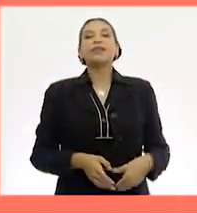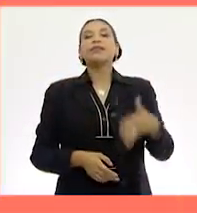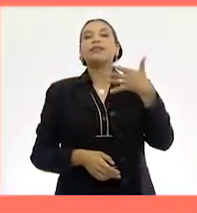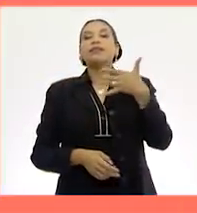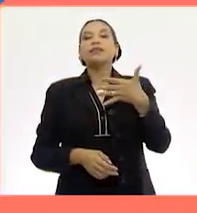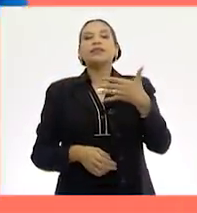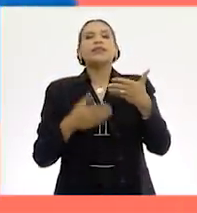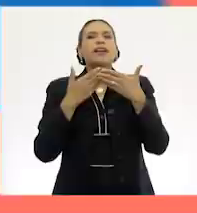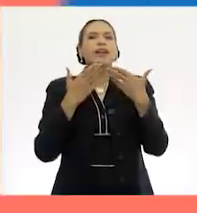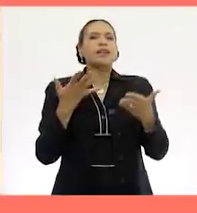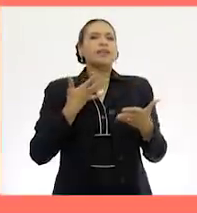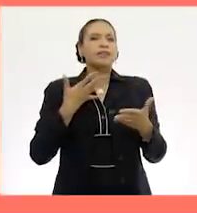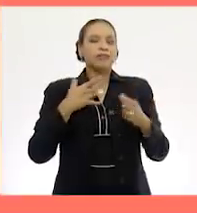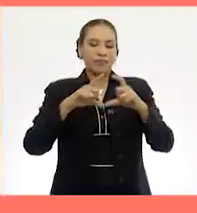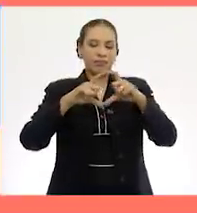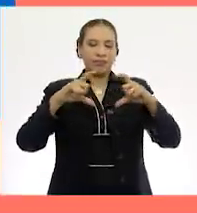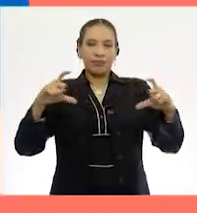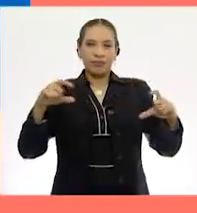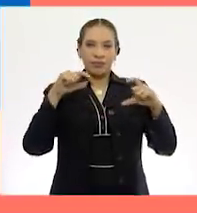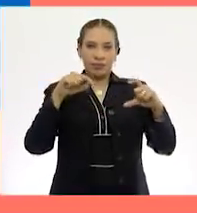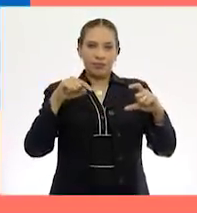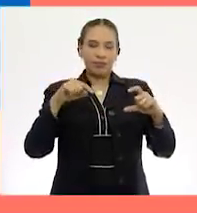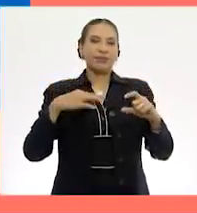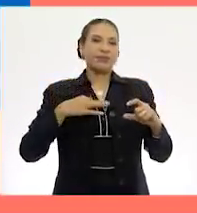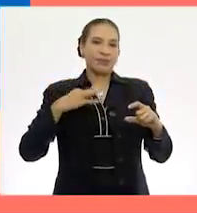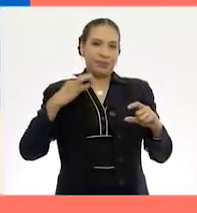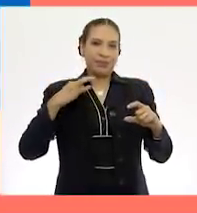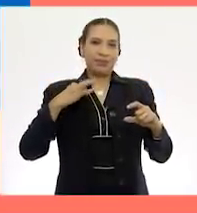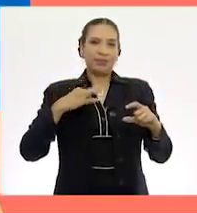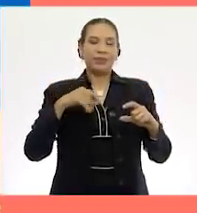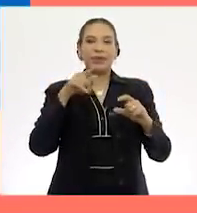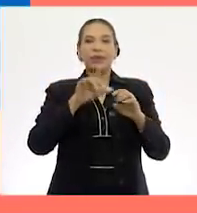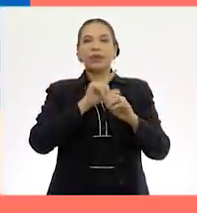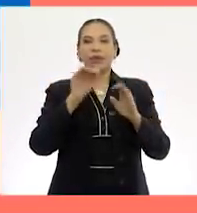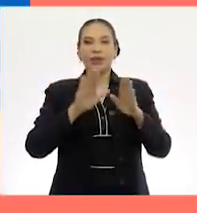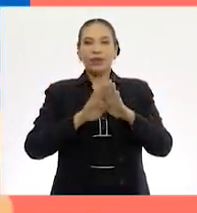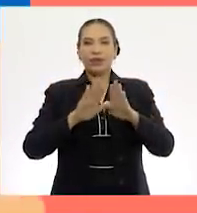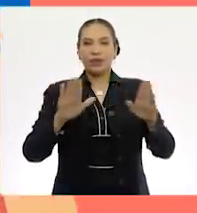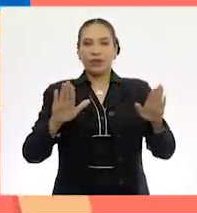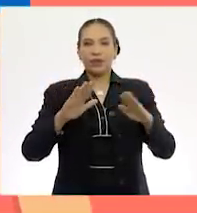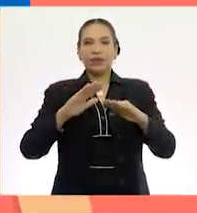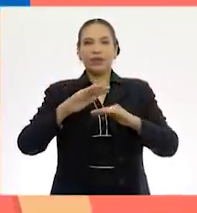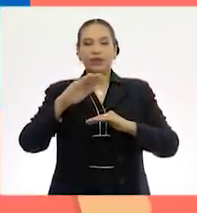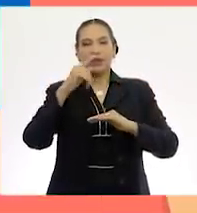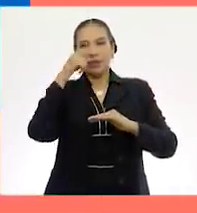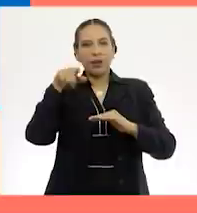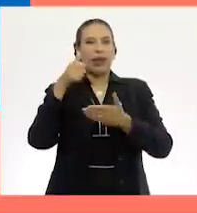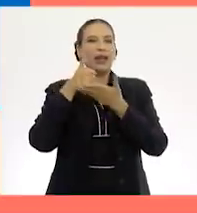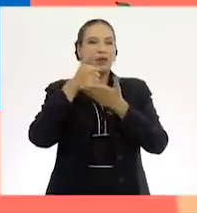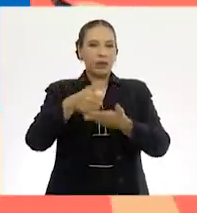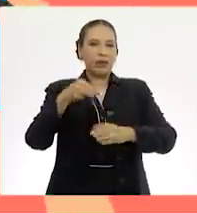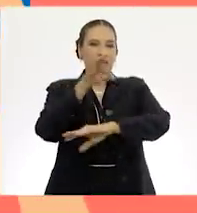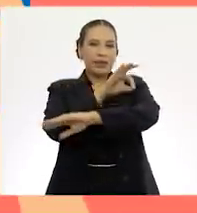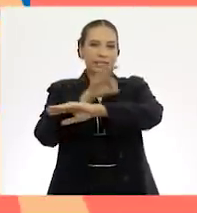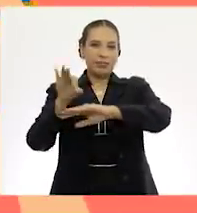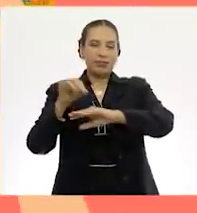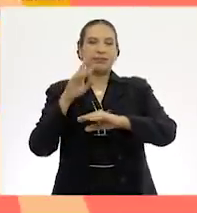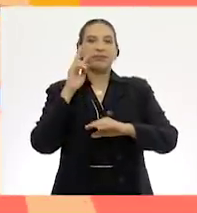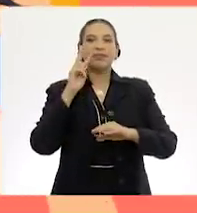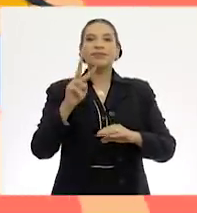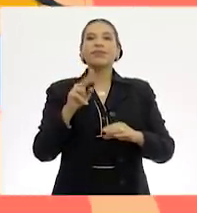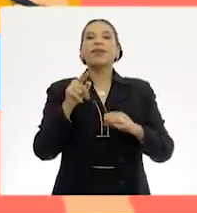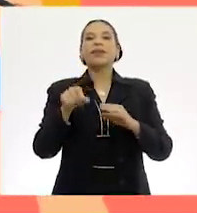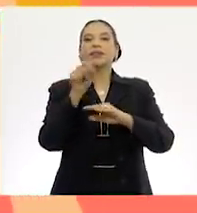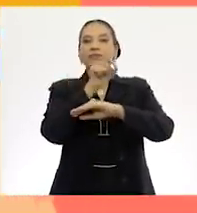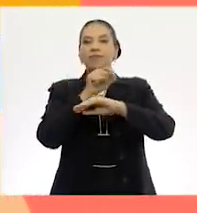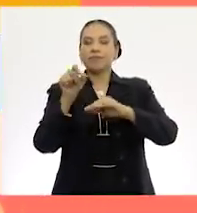5. Ahora tenemos un pequeño pedazo de playera. Estira a lo ancho y con ayuda de la regla, mide y marca con